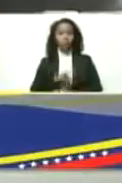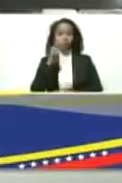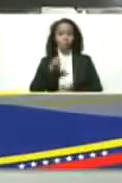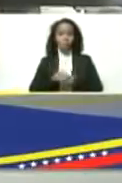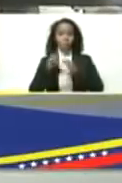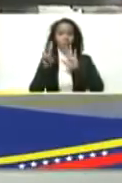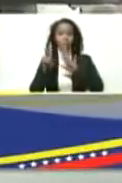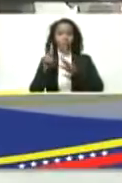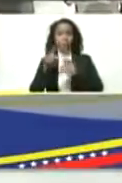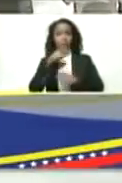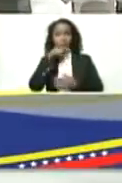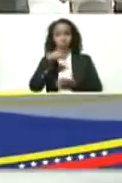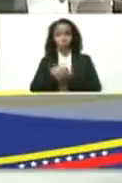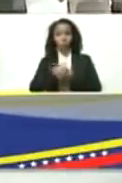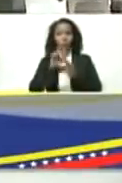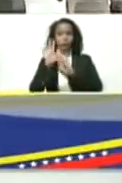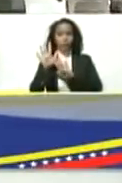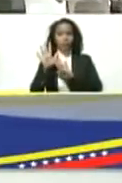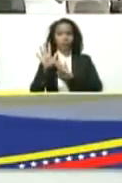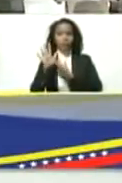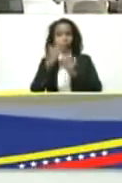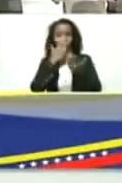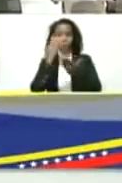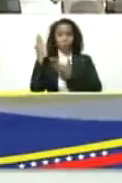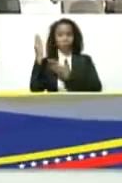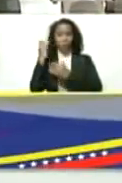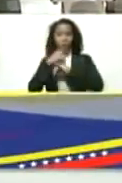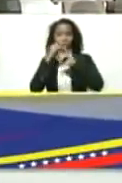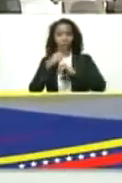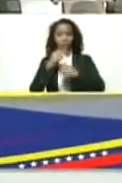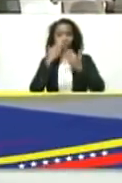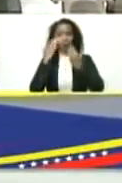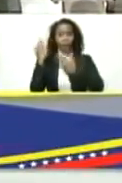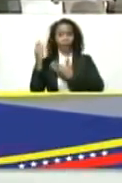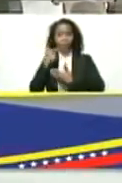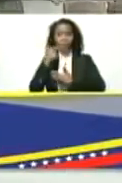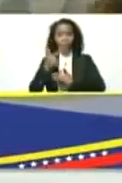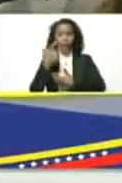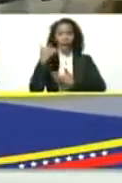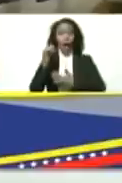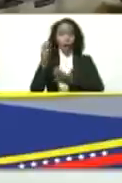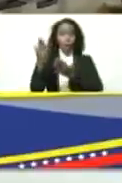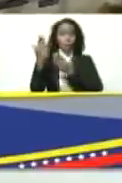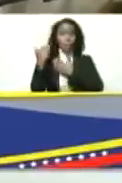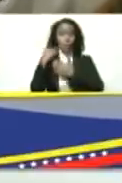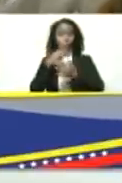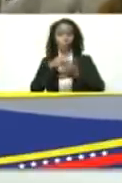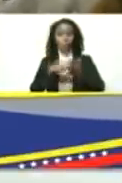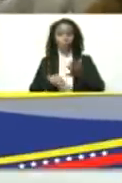2007 se llama la empresa, para que ustedes vean la felicidad de ellos de decir, contamos con la materia prima.